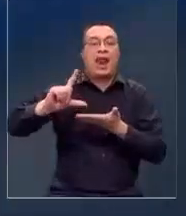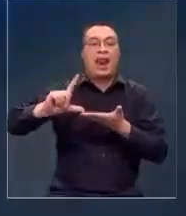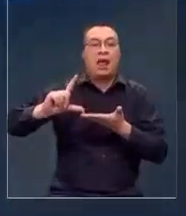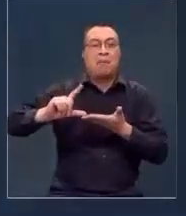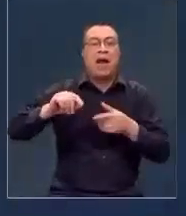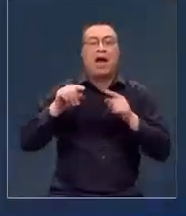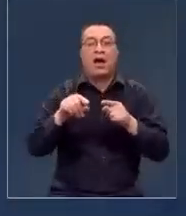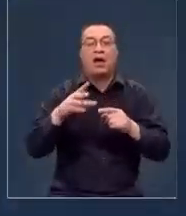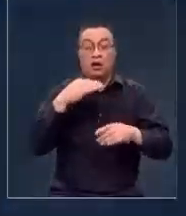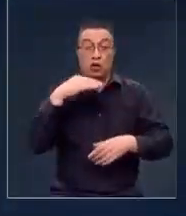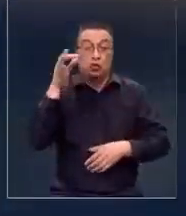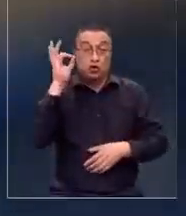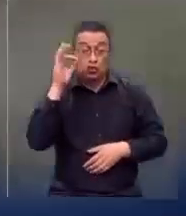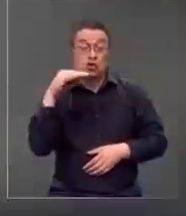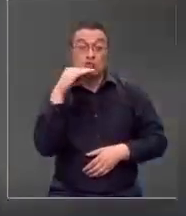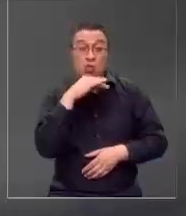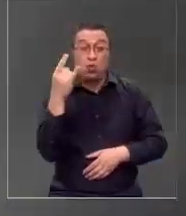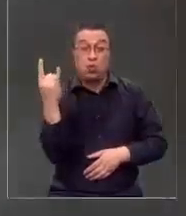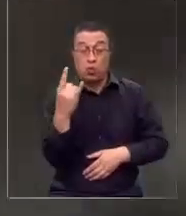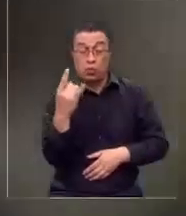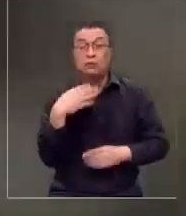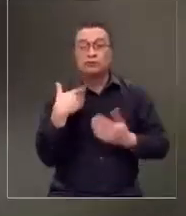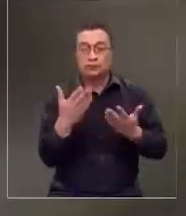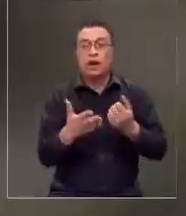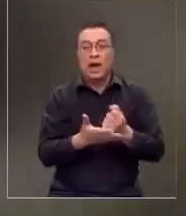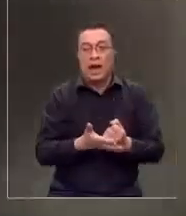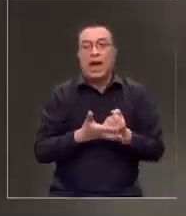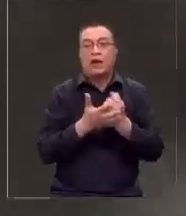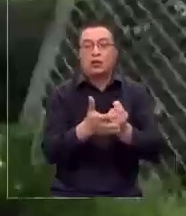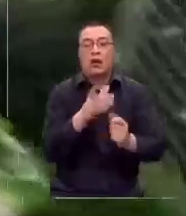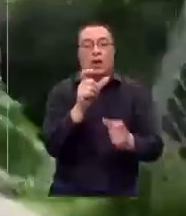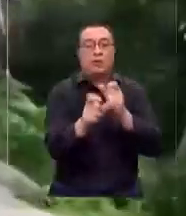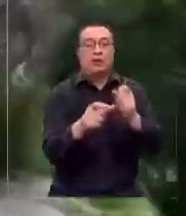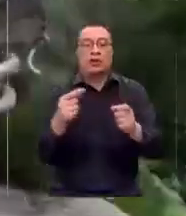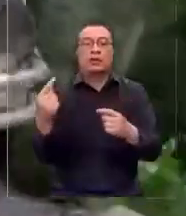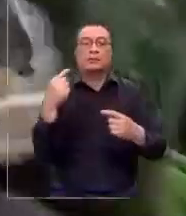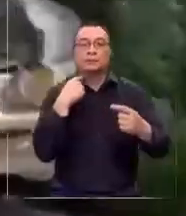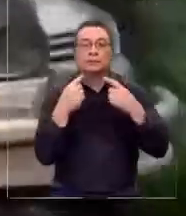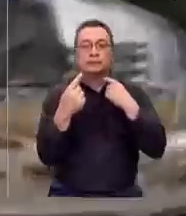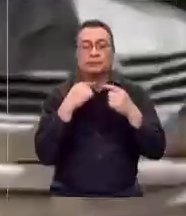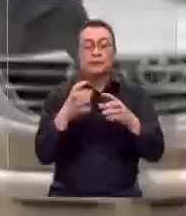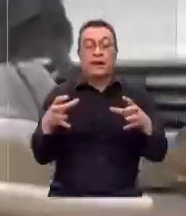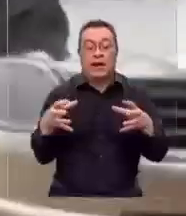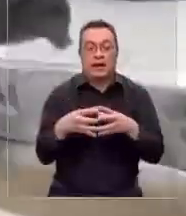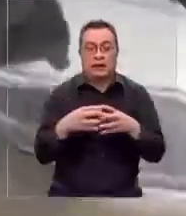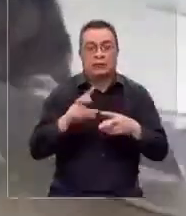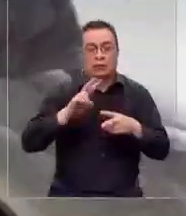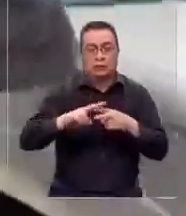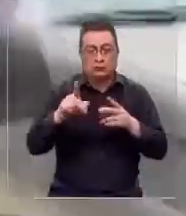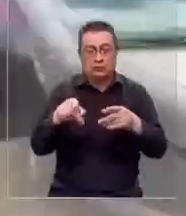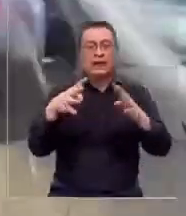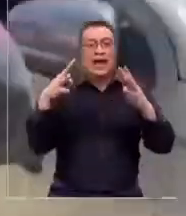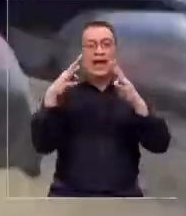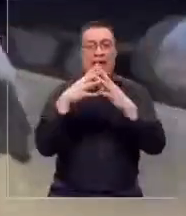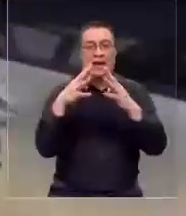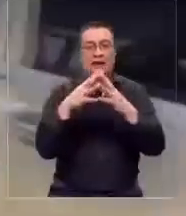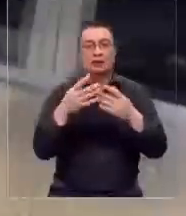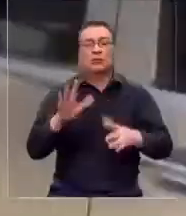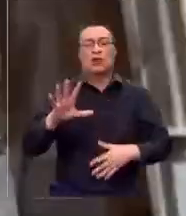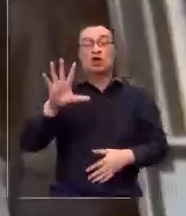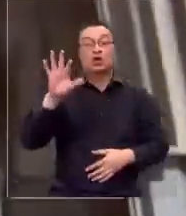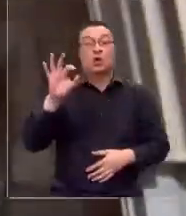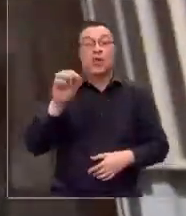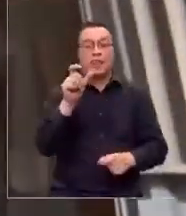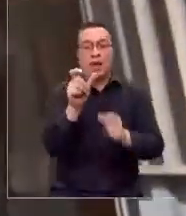a una reunión de emergencia para adoptar acciones de ayuda a la población afectada y también un equipo de rescate del ejército con